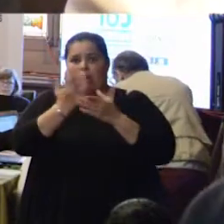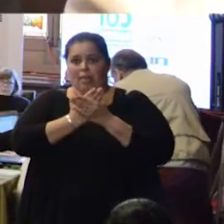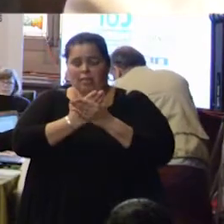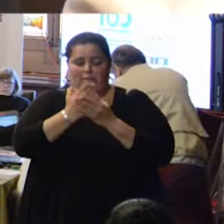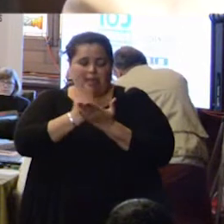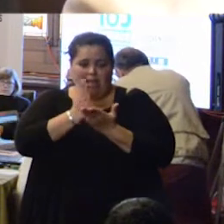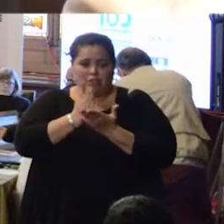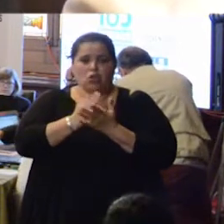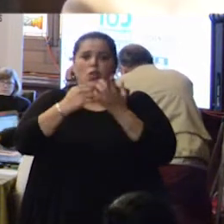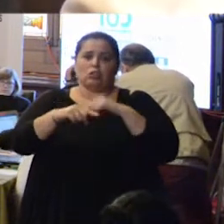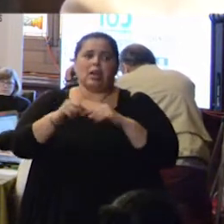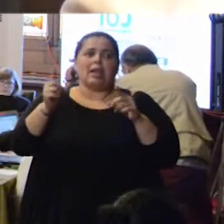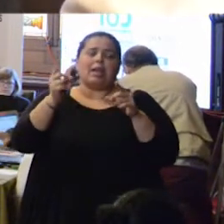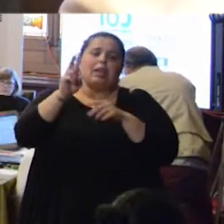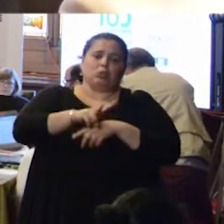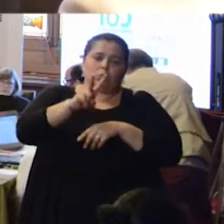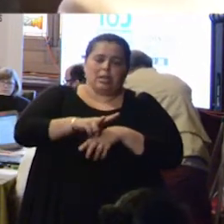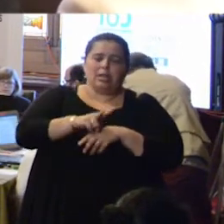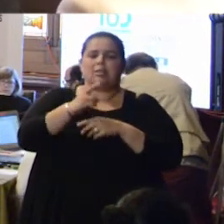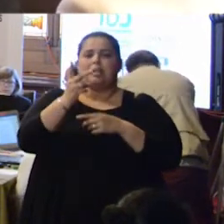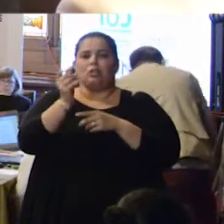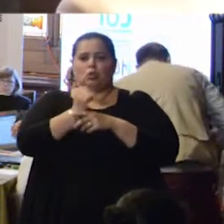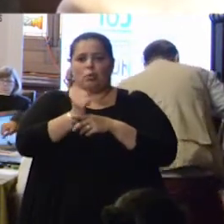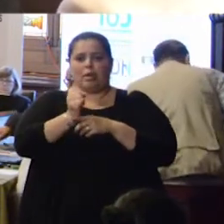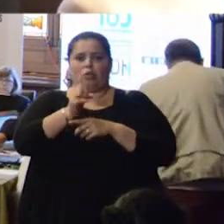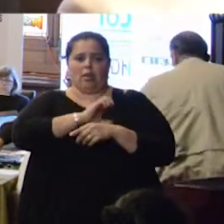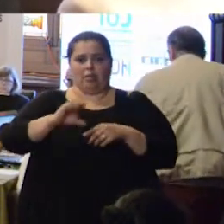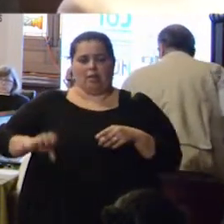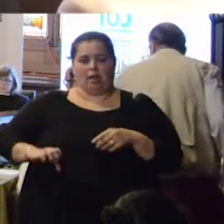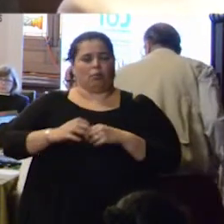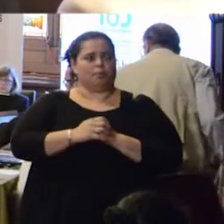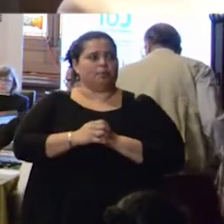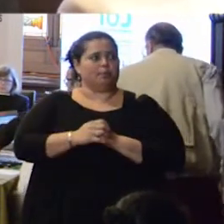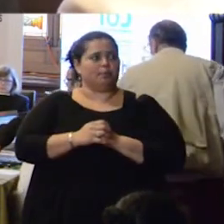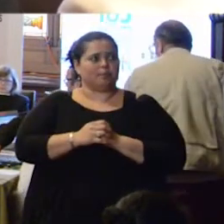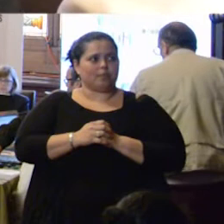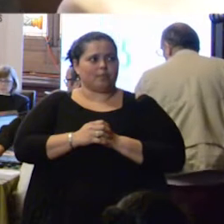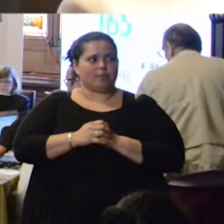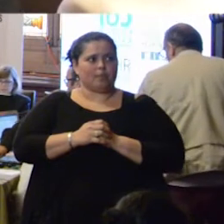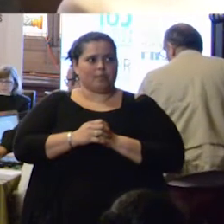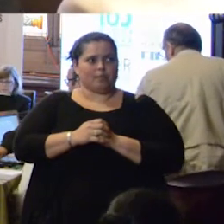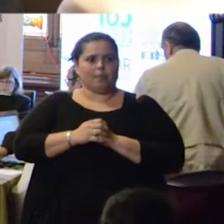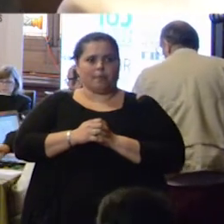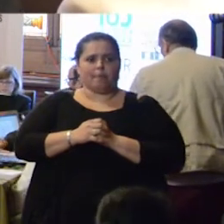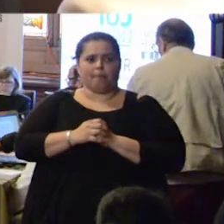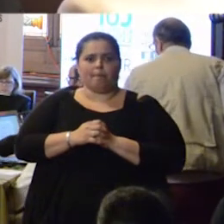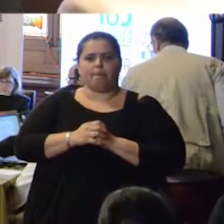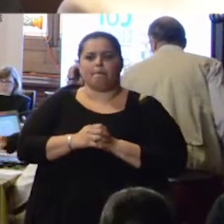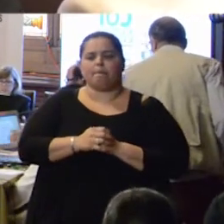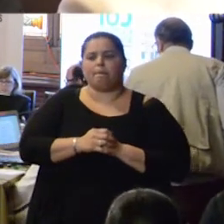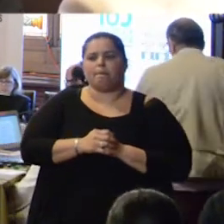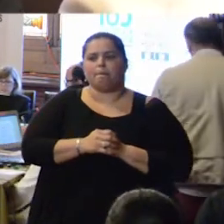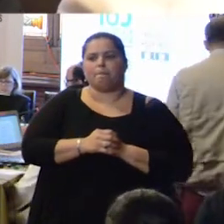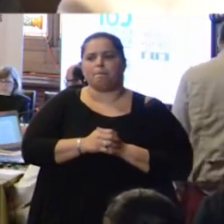instrumentos judiciales efectivamente para generar daños a los propios defensores de derechos, o muy por el contrario, que se utilicen incluso